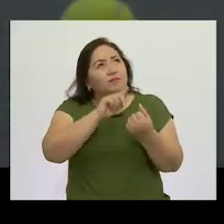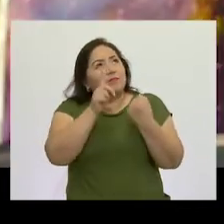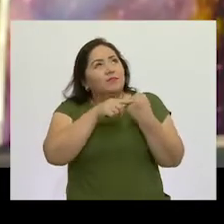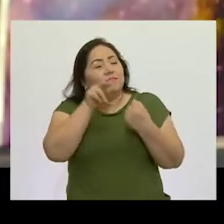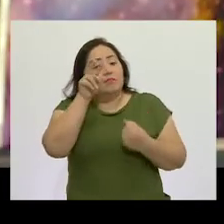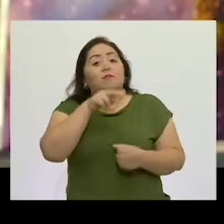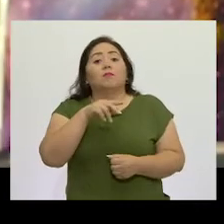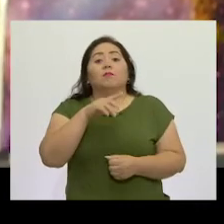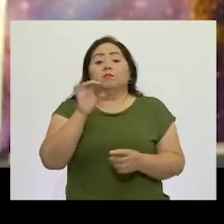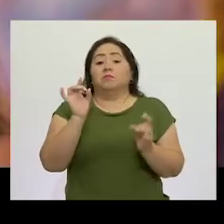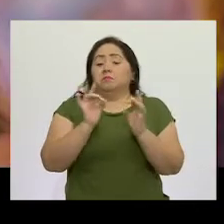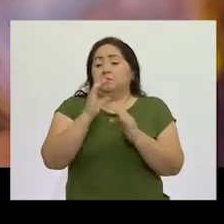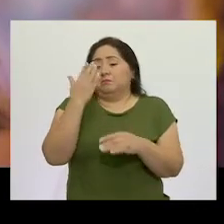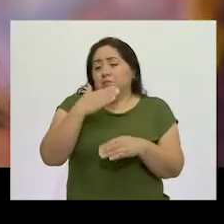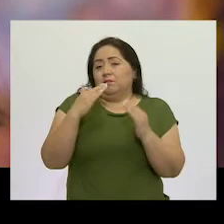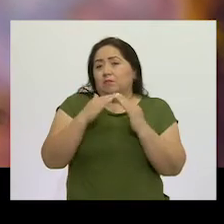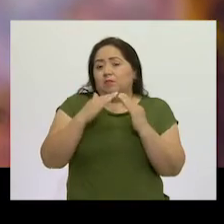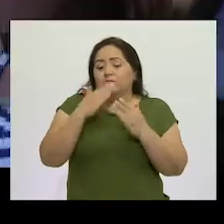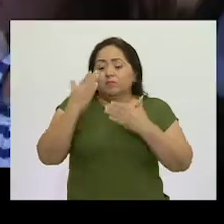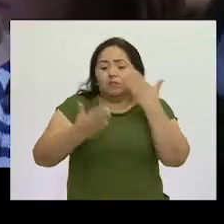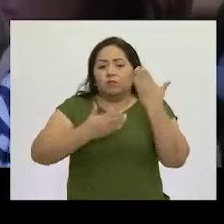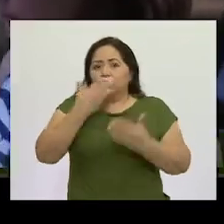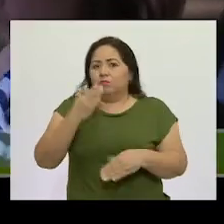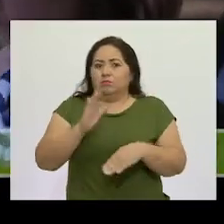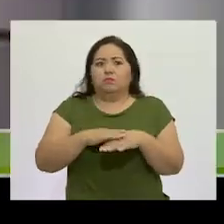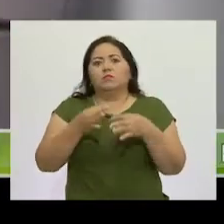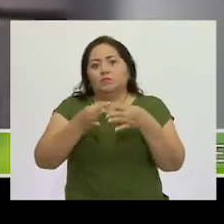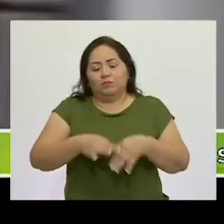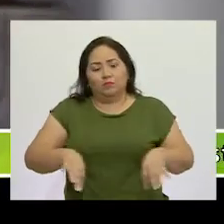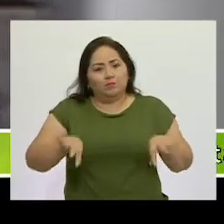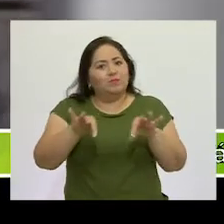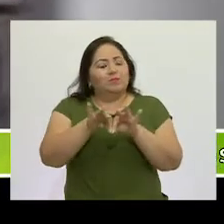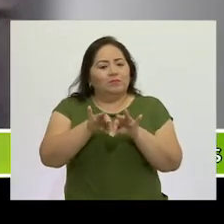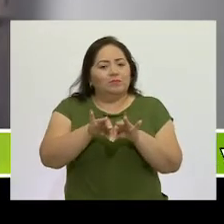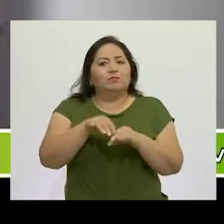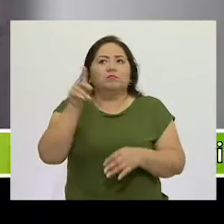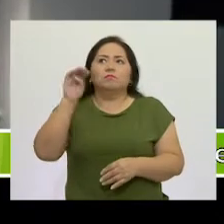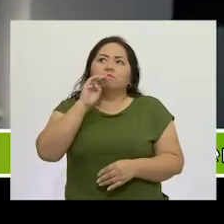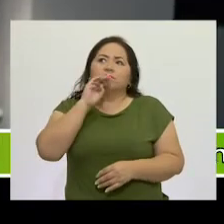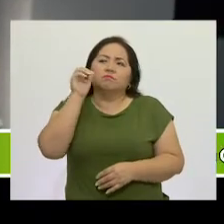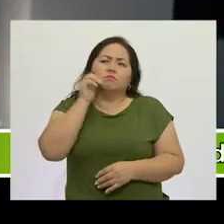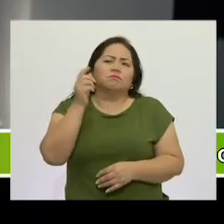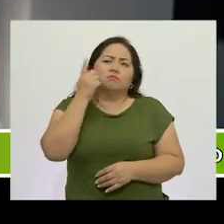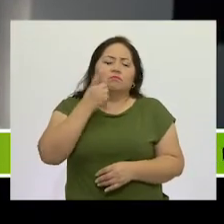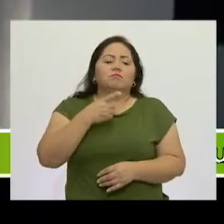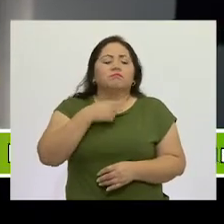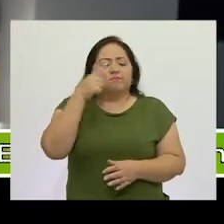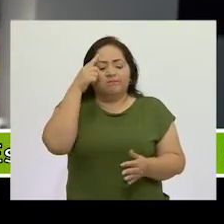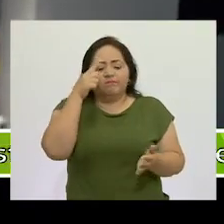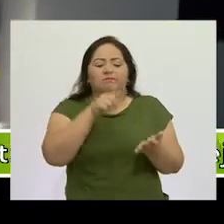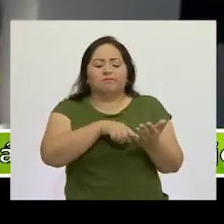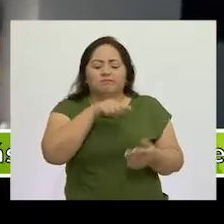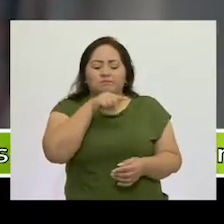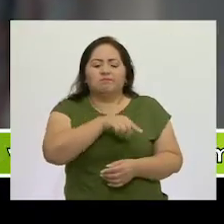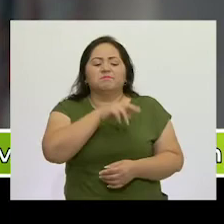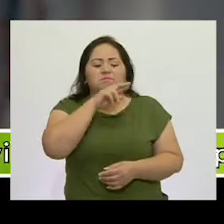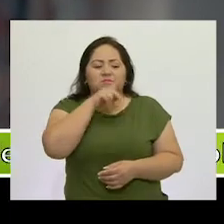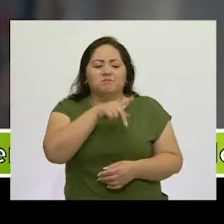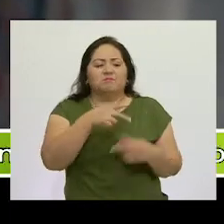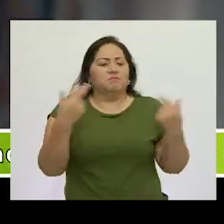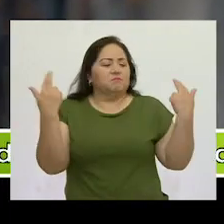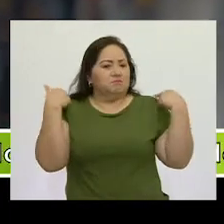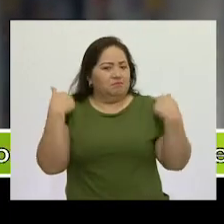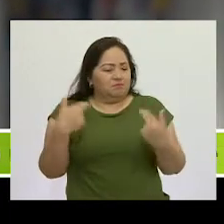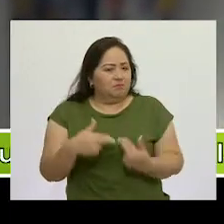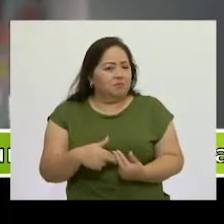descubrir. Y aunque en casa el estudio siempre era lo más importante, mi mamá me decía, creo que sería buena idea que seas